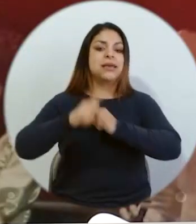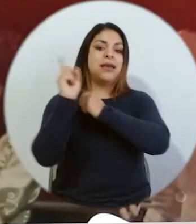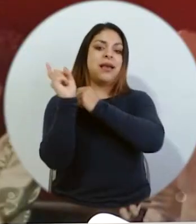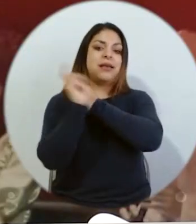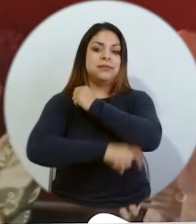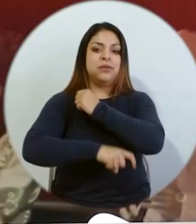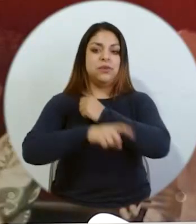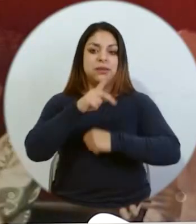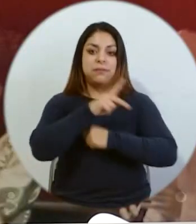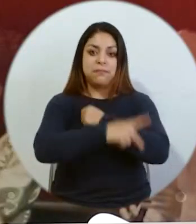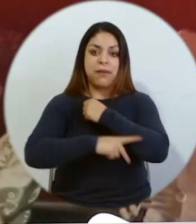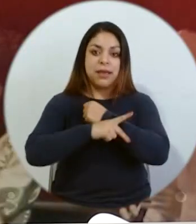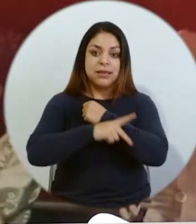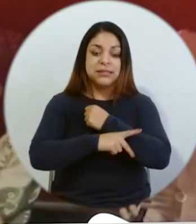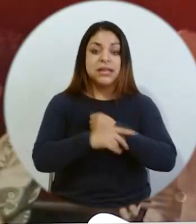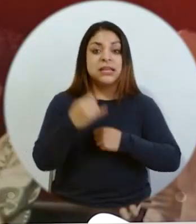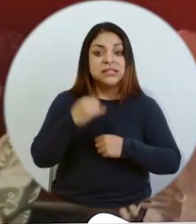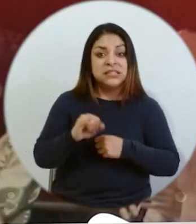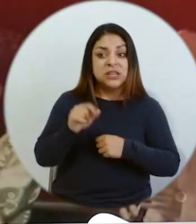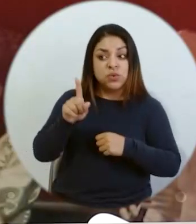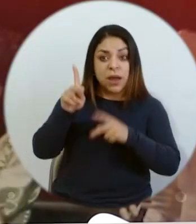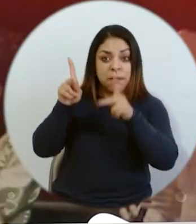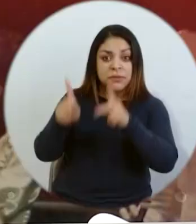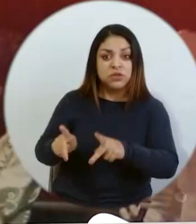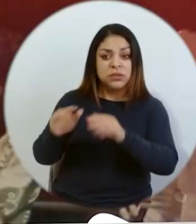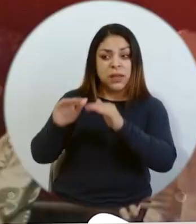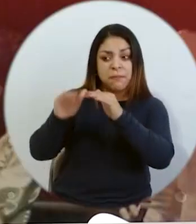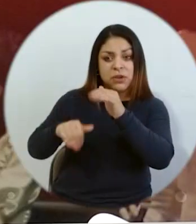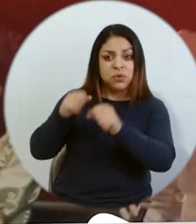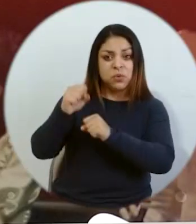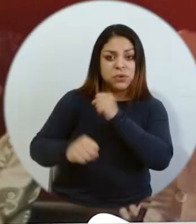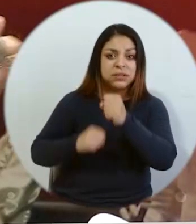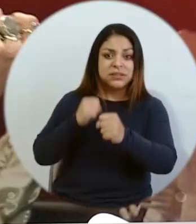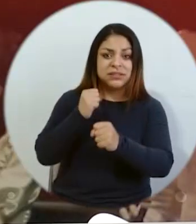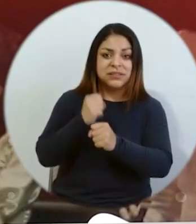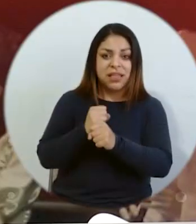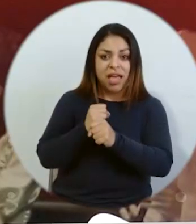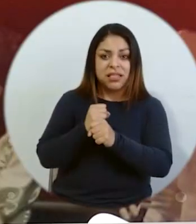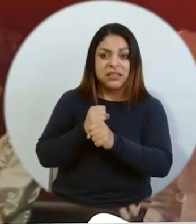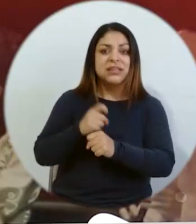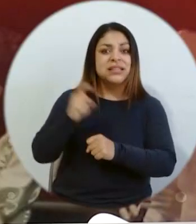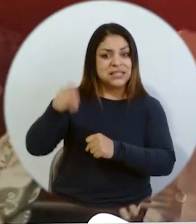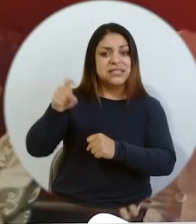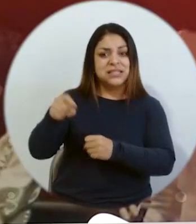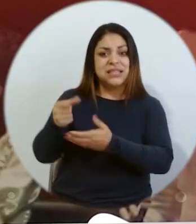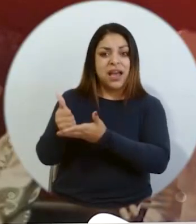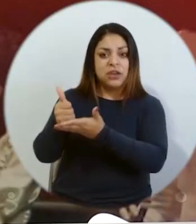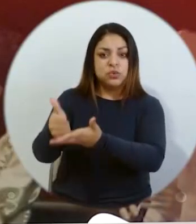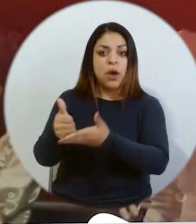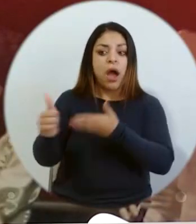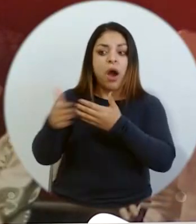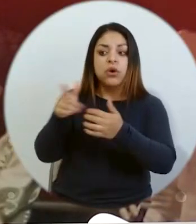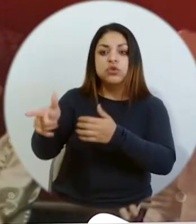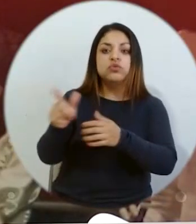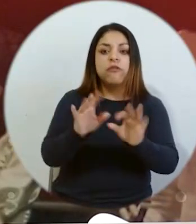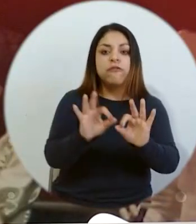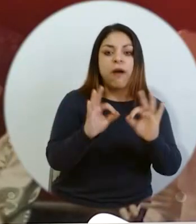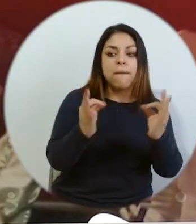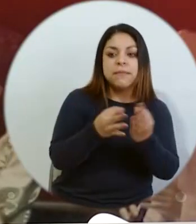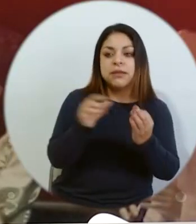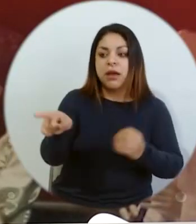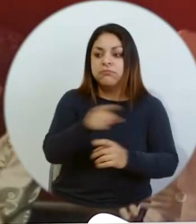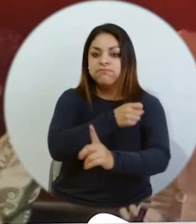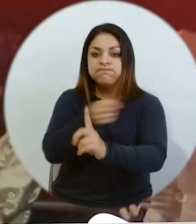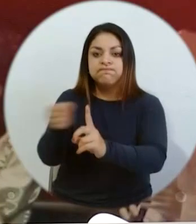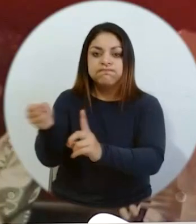país. Si nos damos cuenta de una persona menor de edad que requiere nuestra ayuda, no importa si nos unen los vínculos de sangre o no, ese niño no puede esperar que